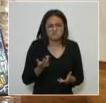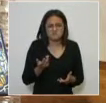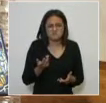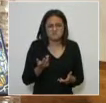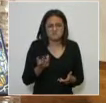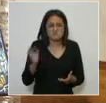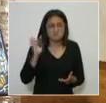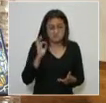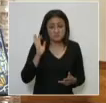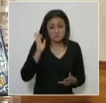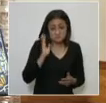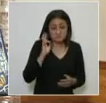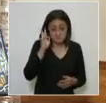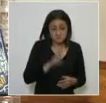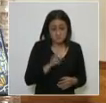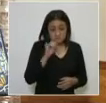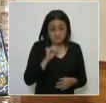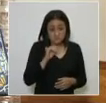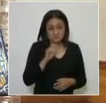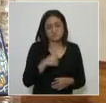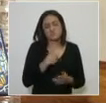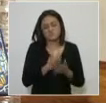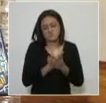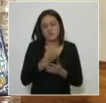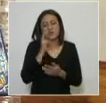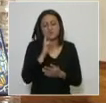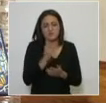En caso de que se pruebe todo, vuelvo a repetir,